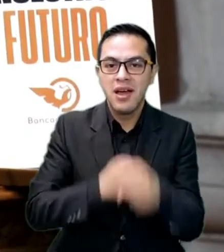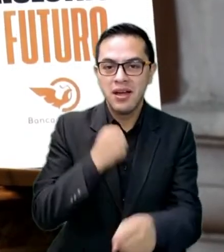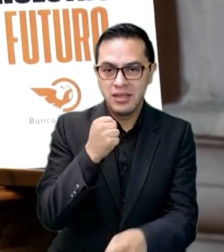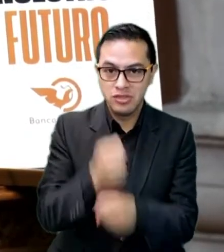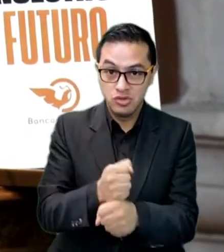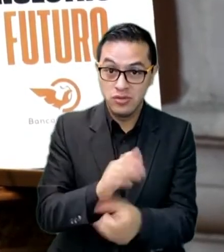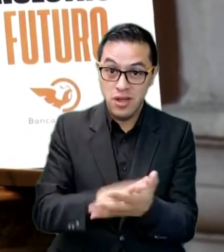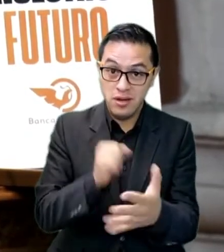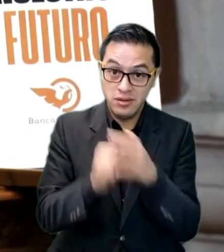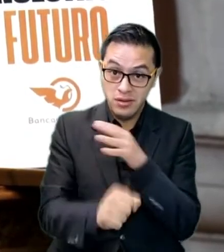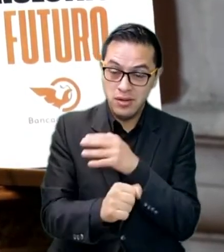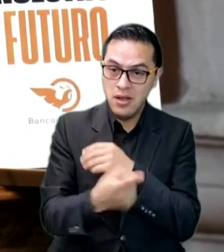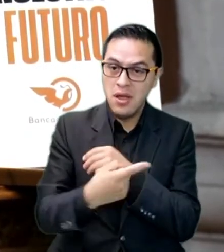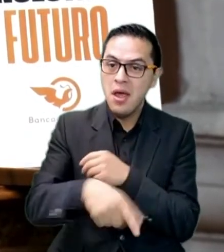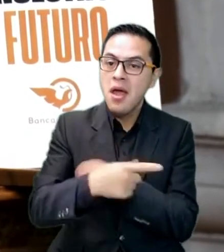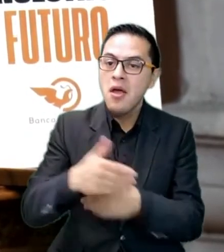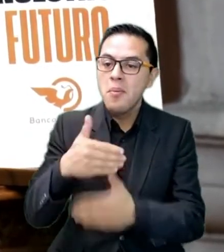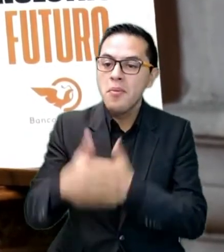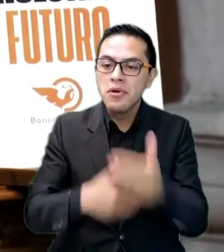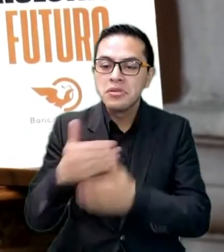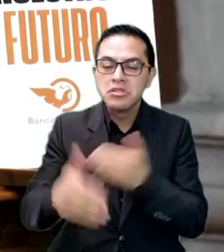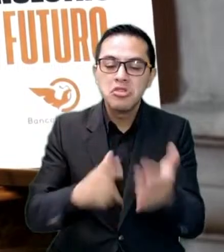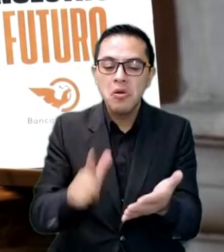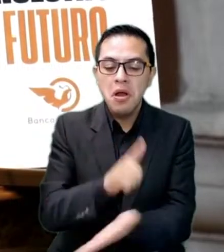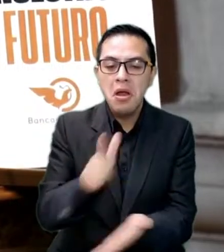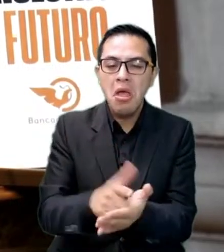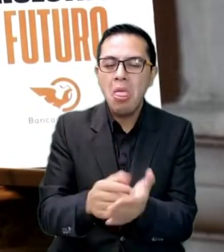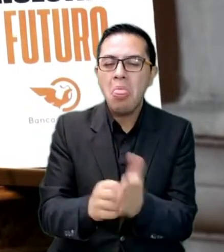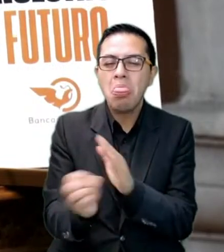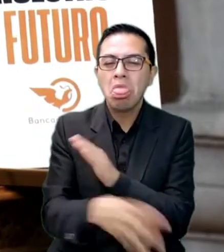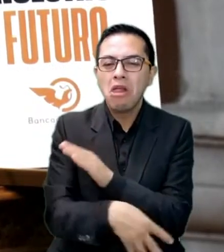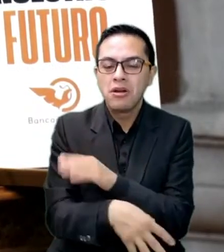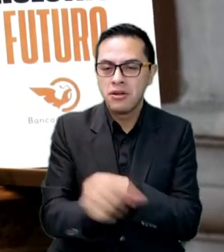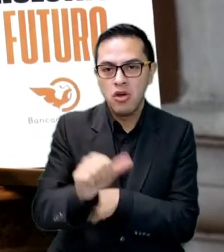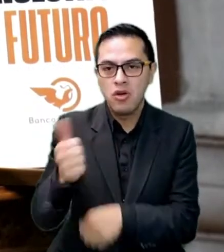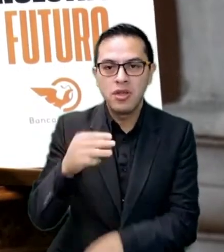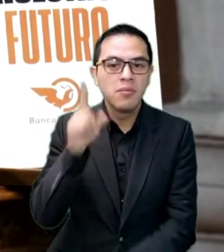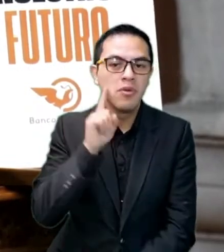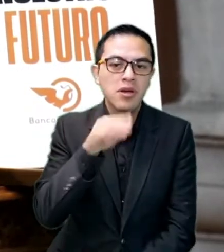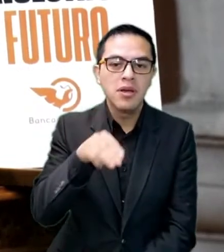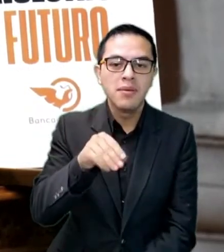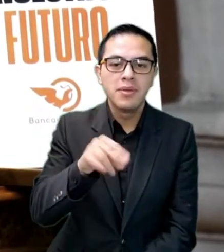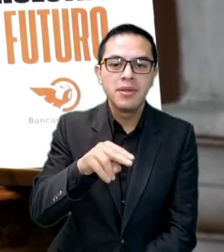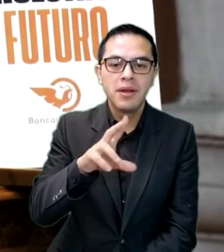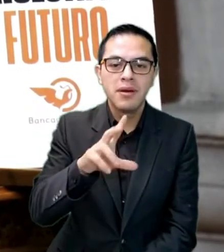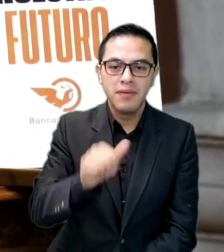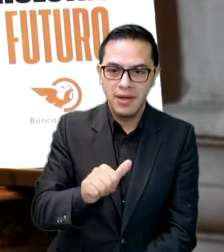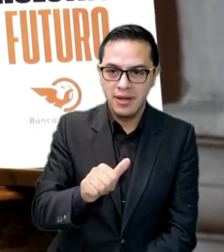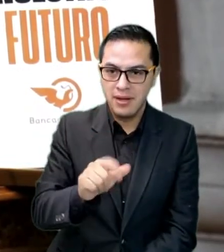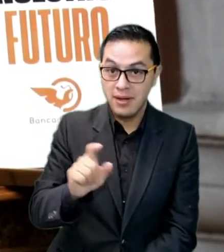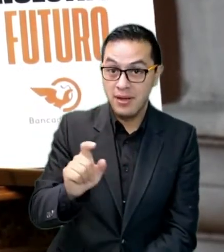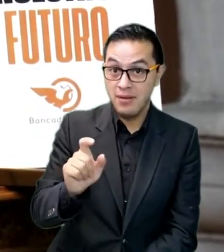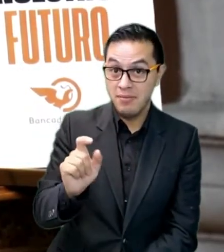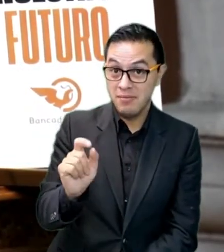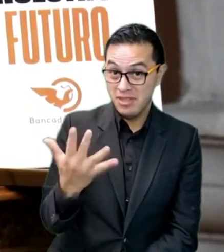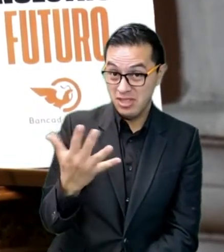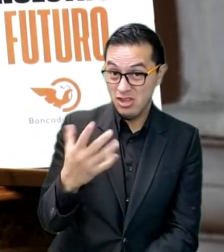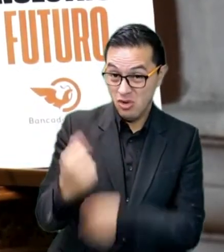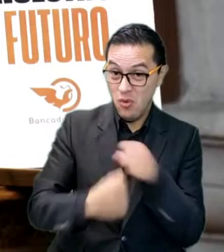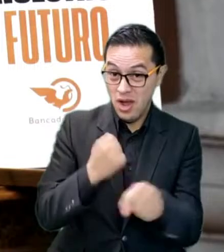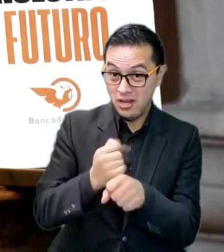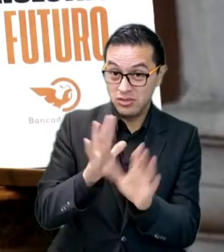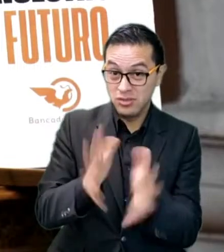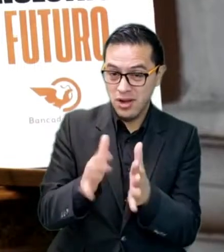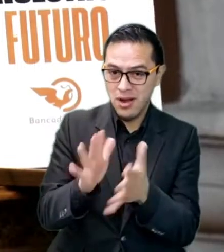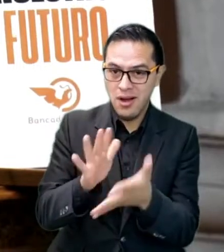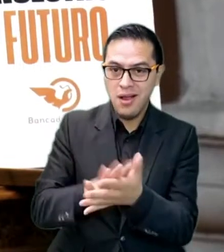legales, mientras que Minerva lleva 25 años cumplidos de sentencia de 35 por